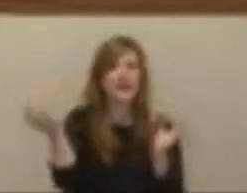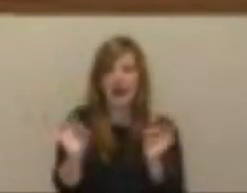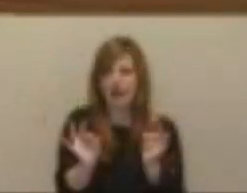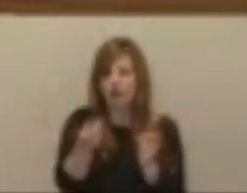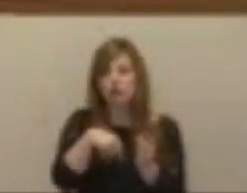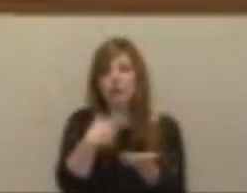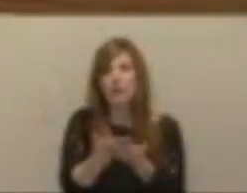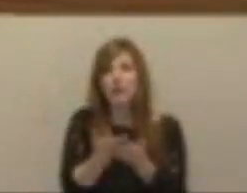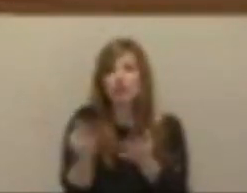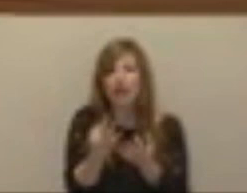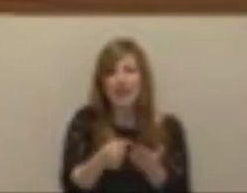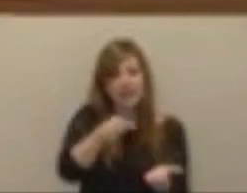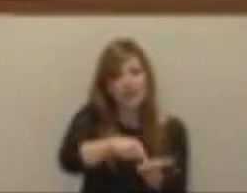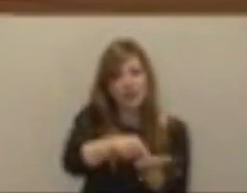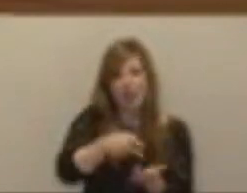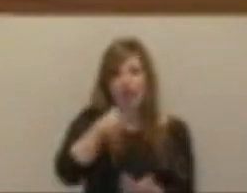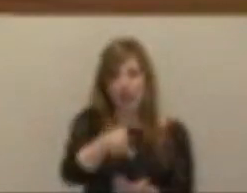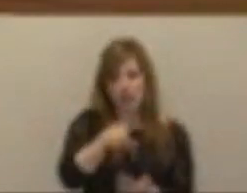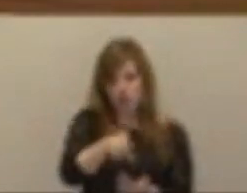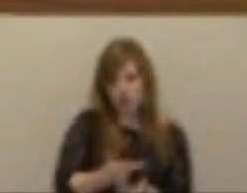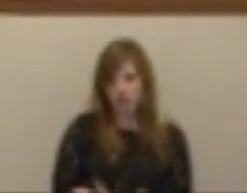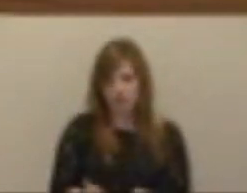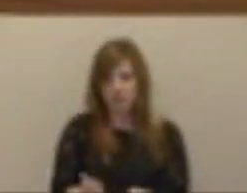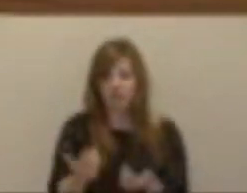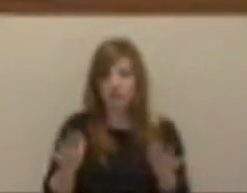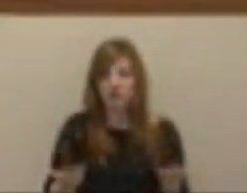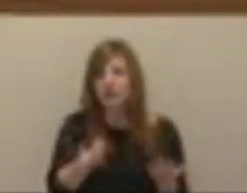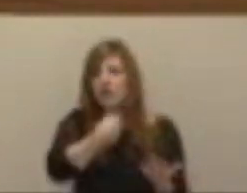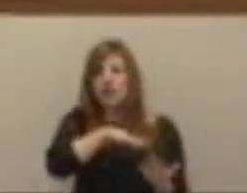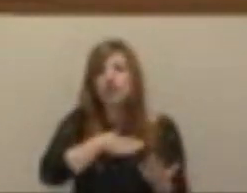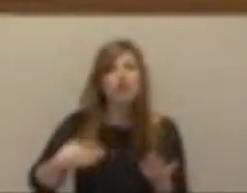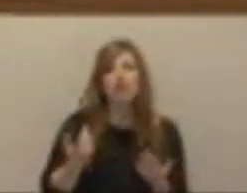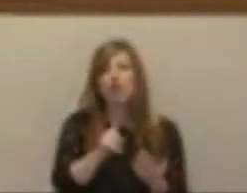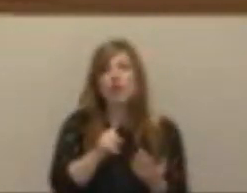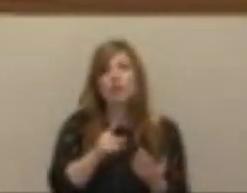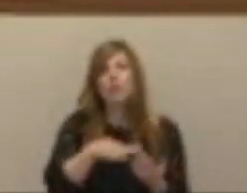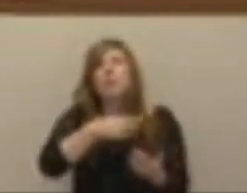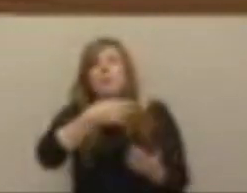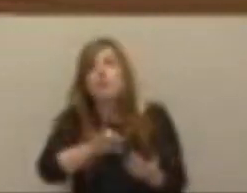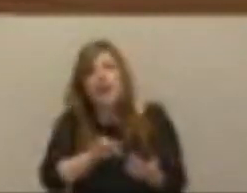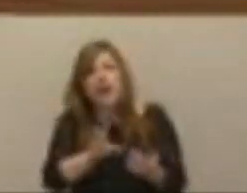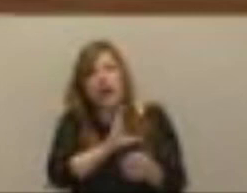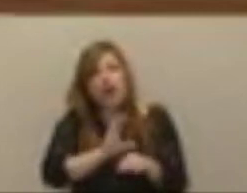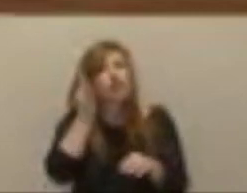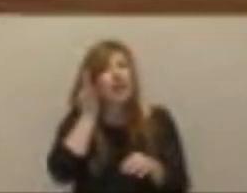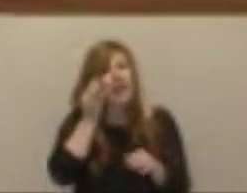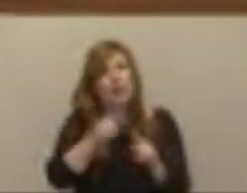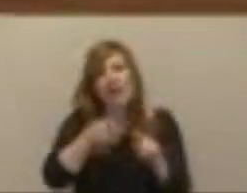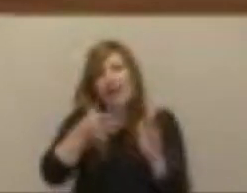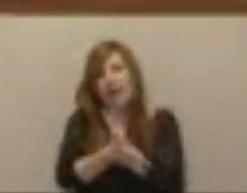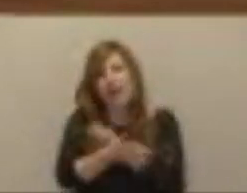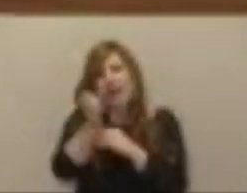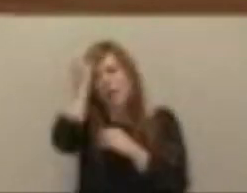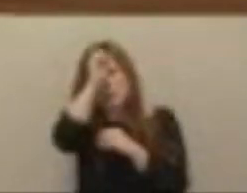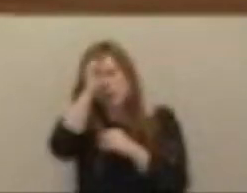se está pidiendo es reivindicando derechos. Reivindicando derechos. Y no queremos entrar... Podría entrar, señora consejera, en muchas más consideraciones sobre la Administración,